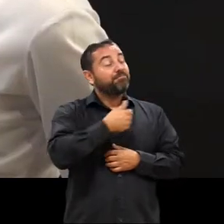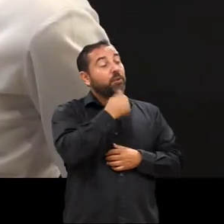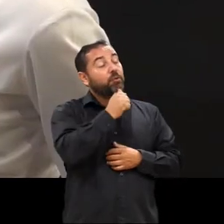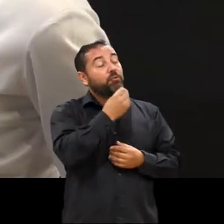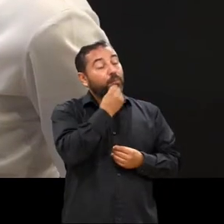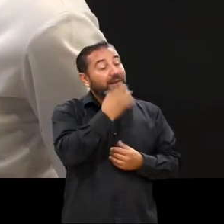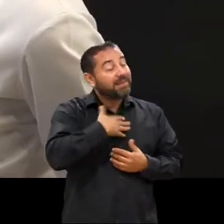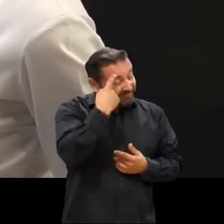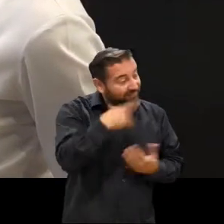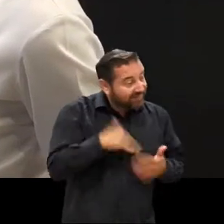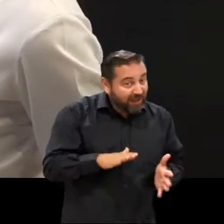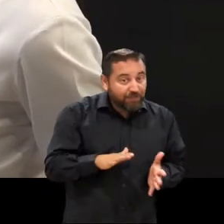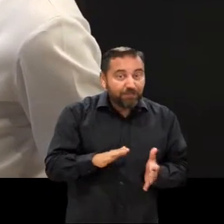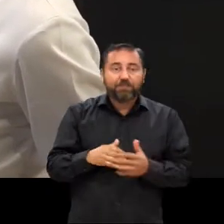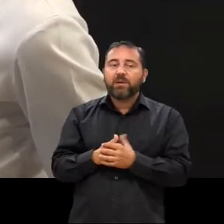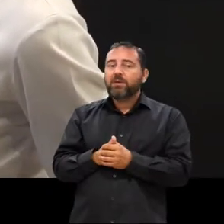¿Ya sabe lo que quiere tomar?